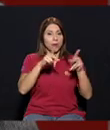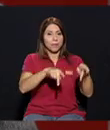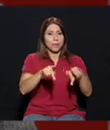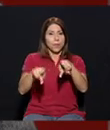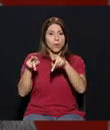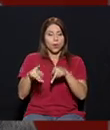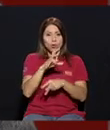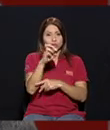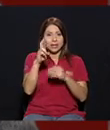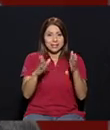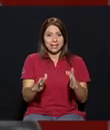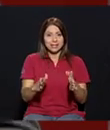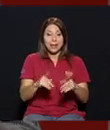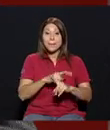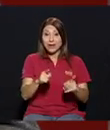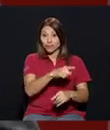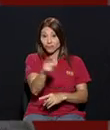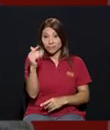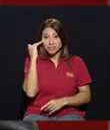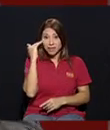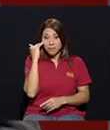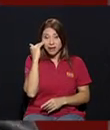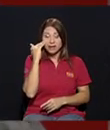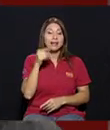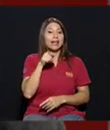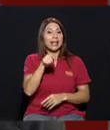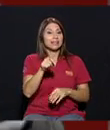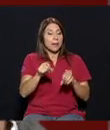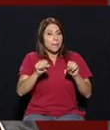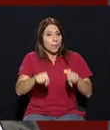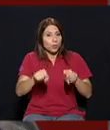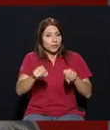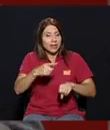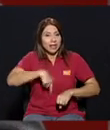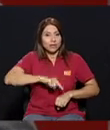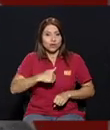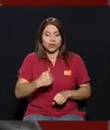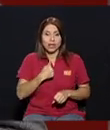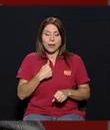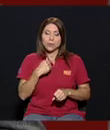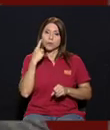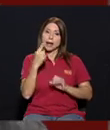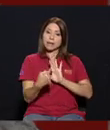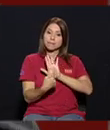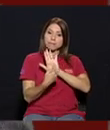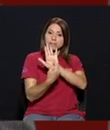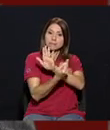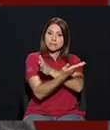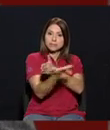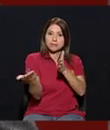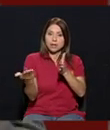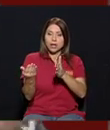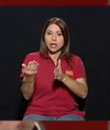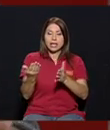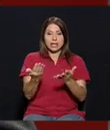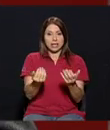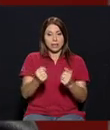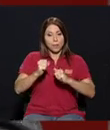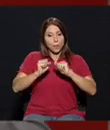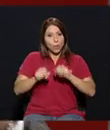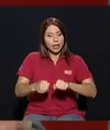por la ciudadanía costarricense, pero que sepan que parte de esta posibilidad que tenemos de proyectarnos y de